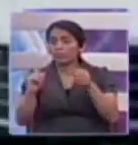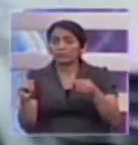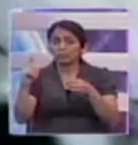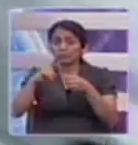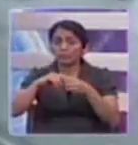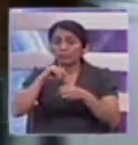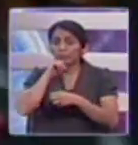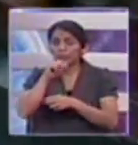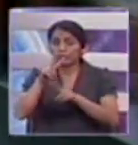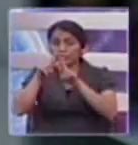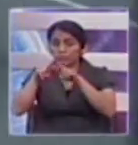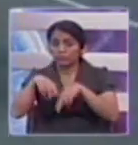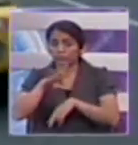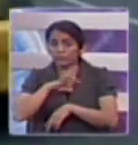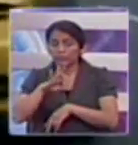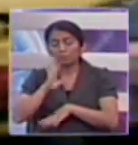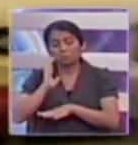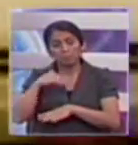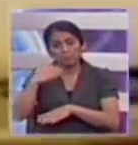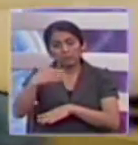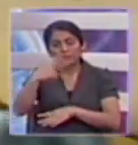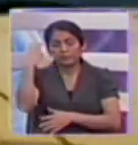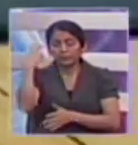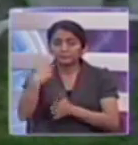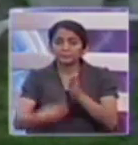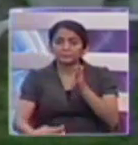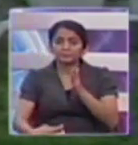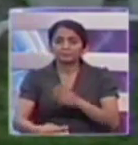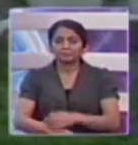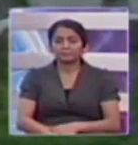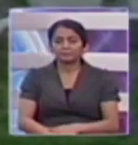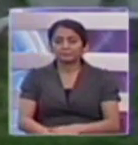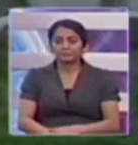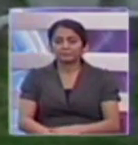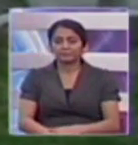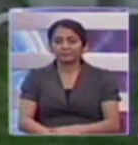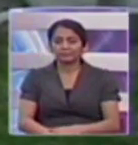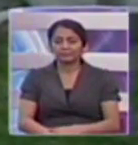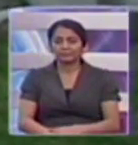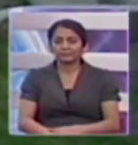requisito tendrán que asumir sanciones económicas. Hernán Samaniego, Telerama Noticias.